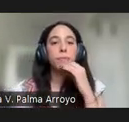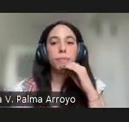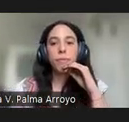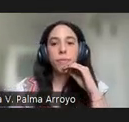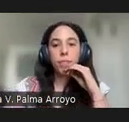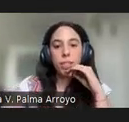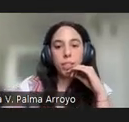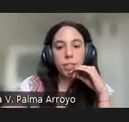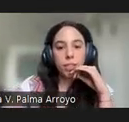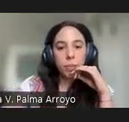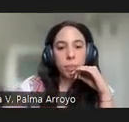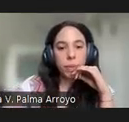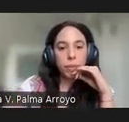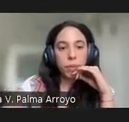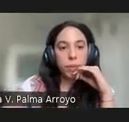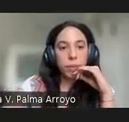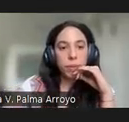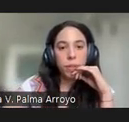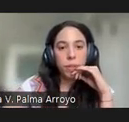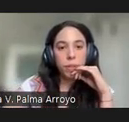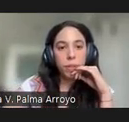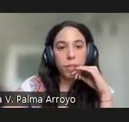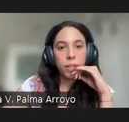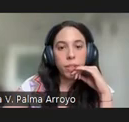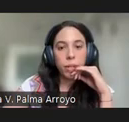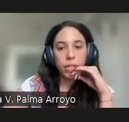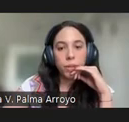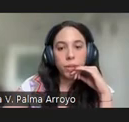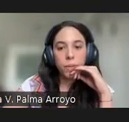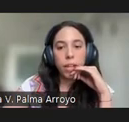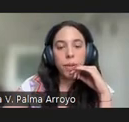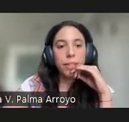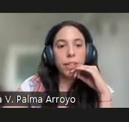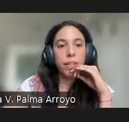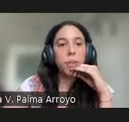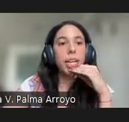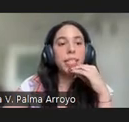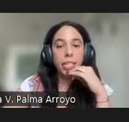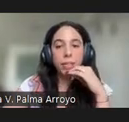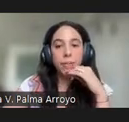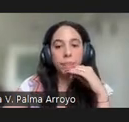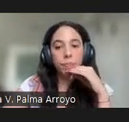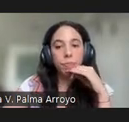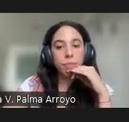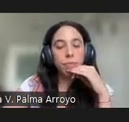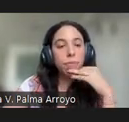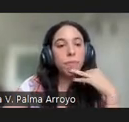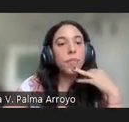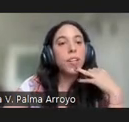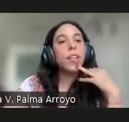Listo. Ay, se me pasó. Lugar 2. Ahora sí, lugar 3.